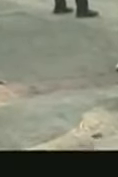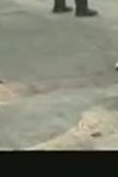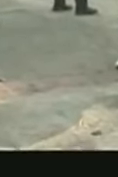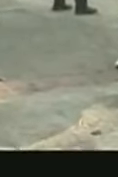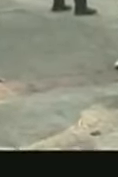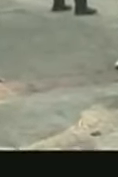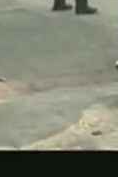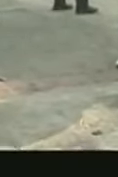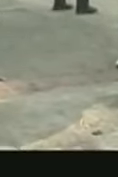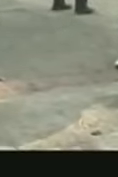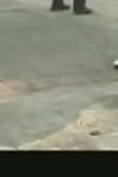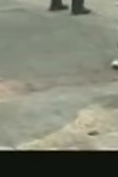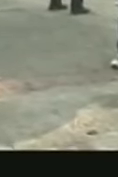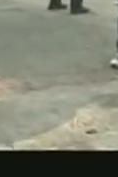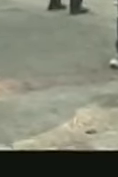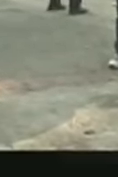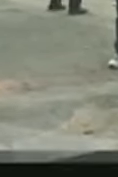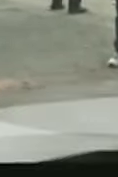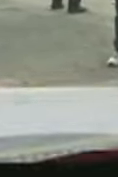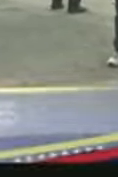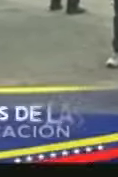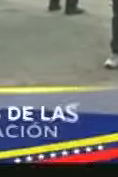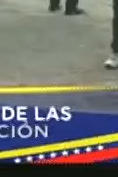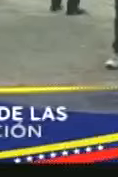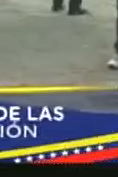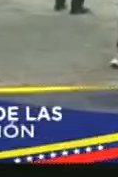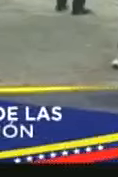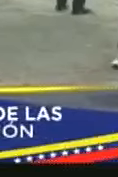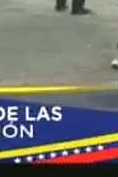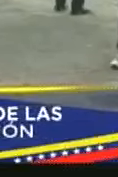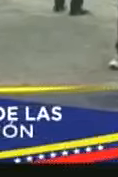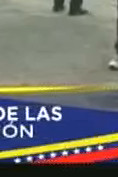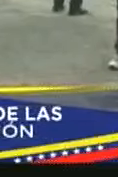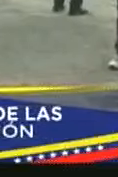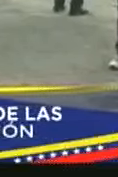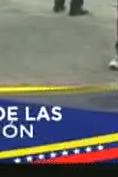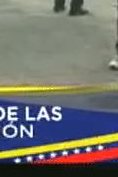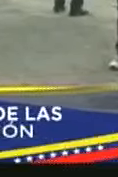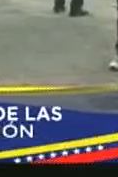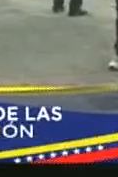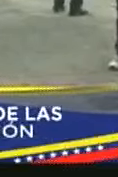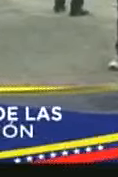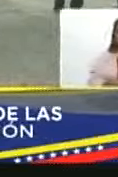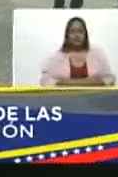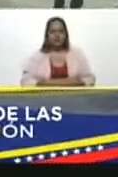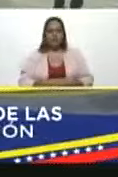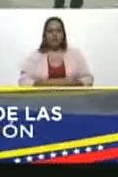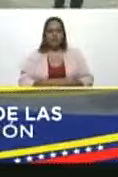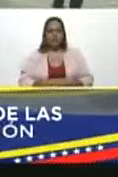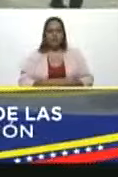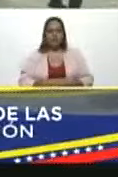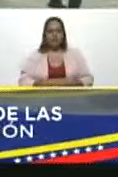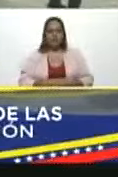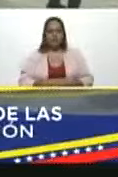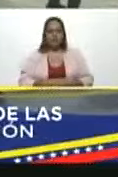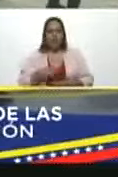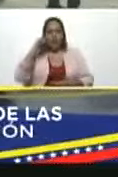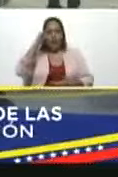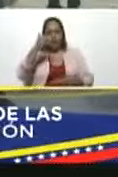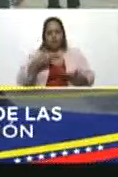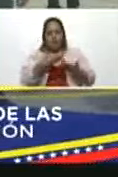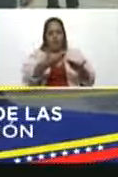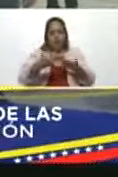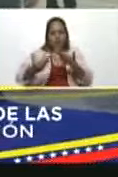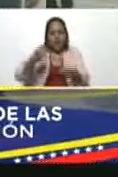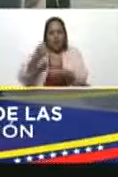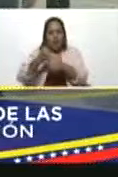a Yaracuy! Entregando obras del 1x10 del buen gobierno, entregando